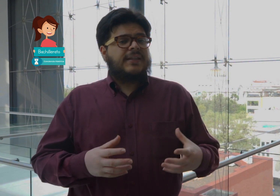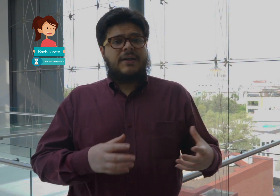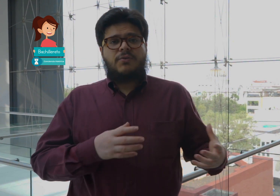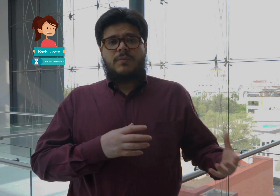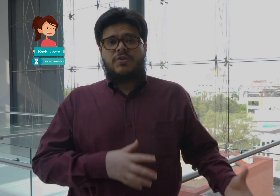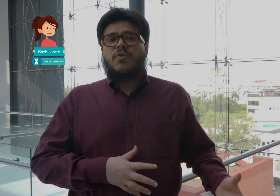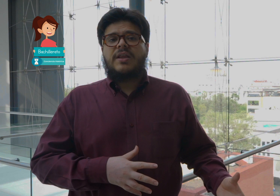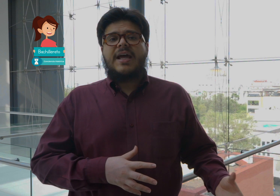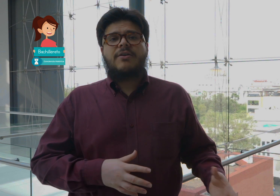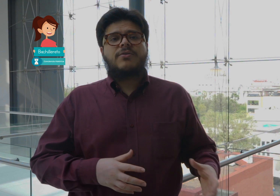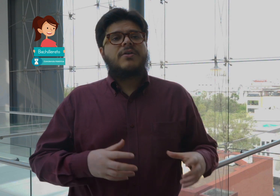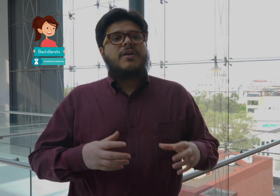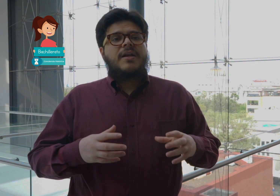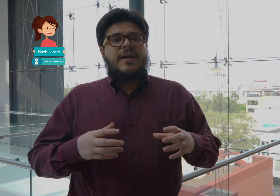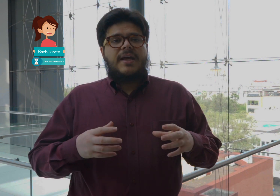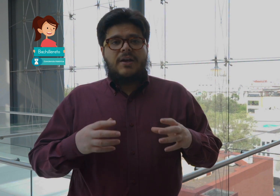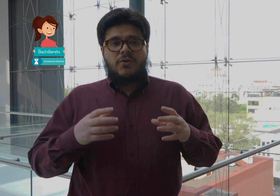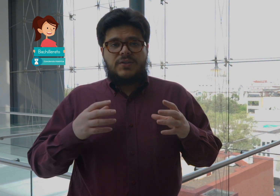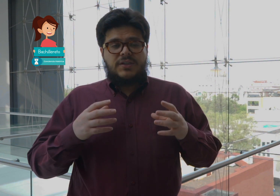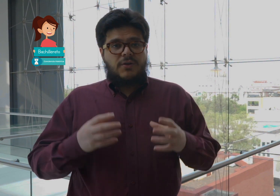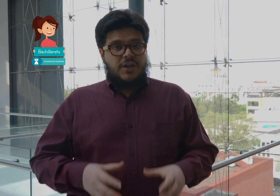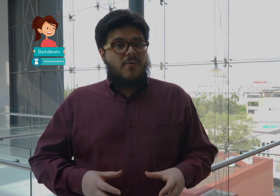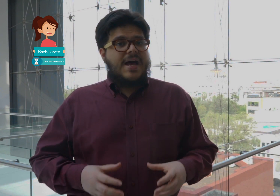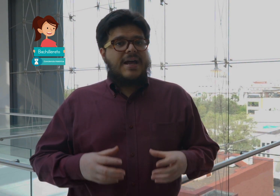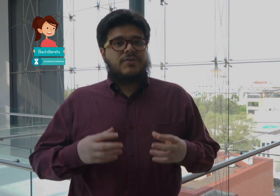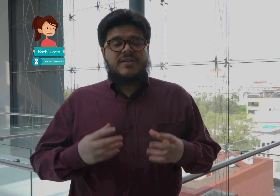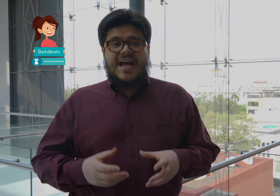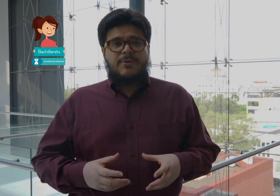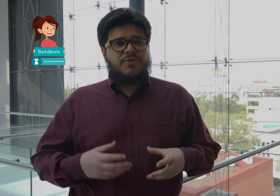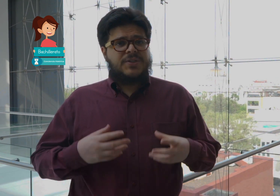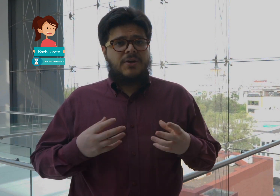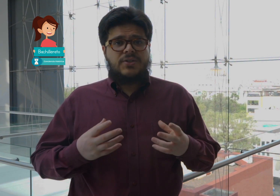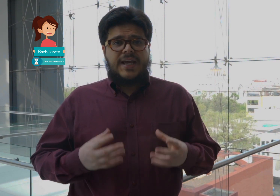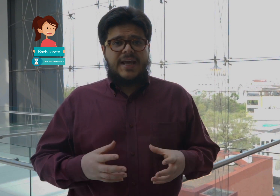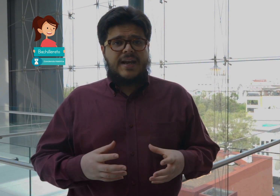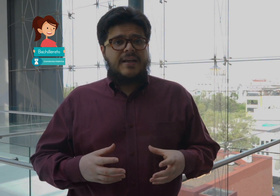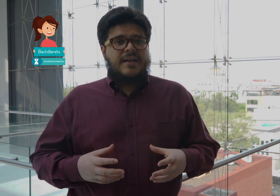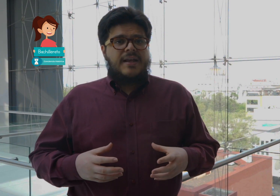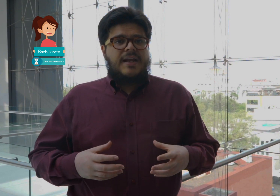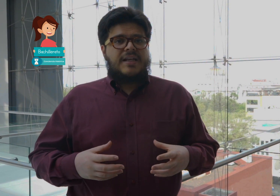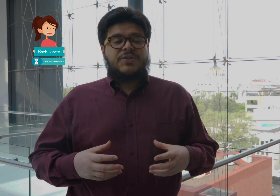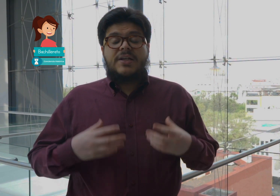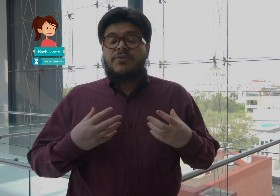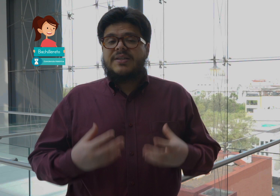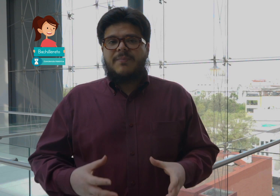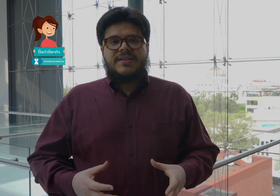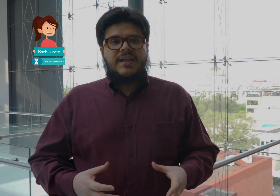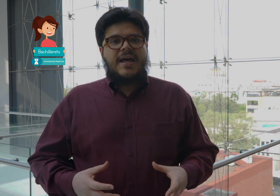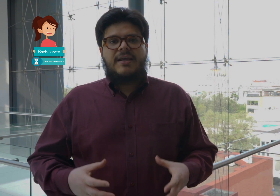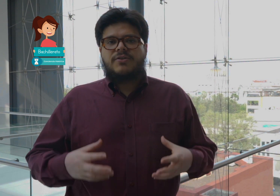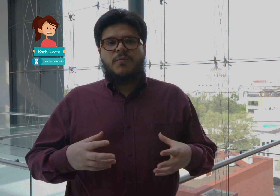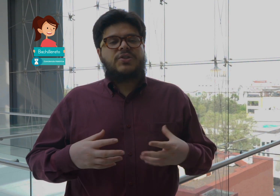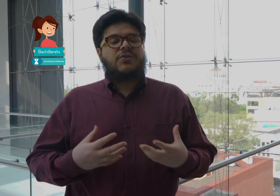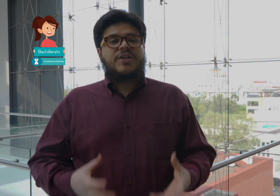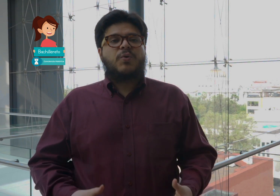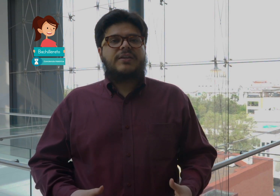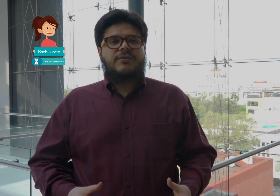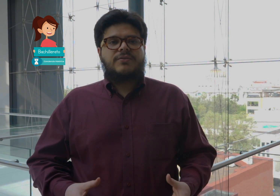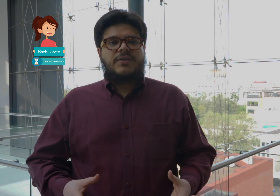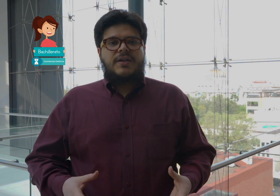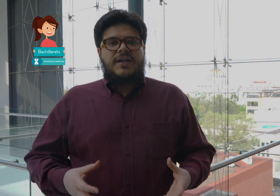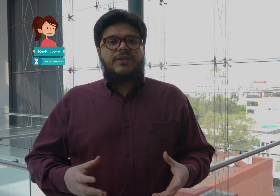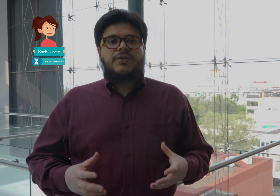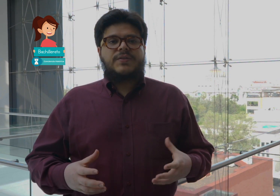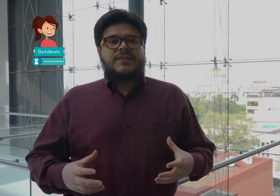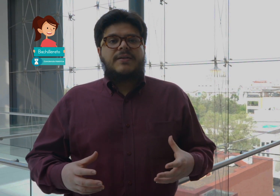Roma y Sinti, que conocemos como gitanos, los testigos de Jehová, los eslavos, los prisioneros de guerra, las personas con discapacidad y los opositores